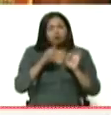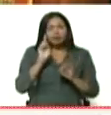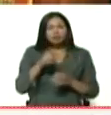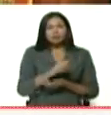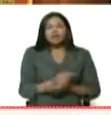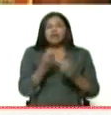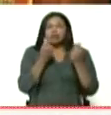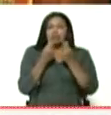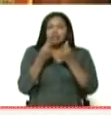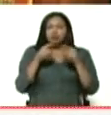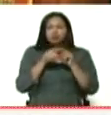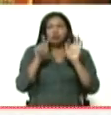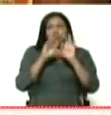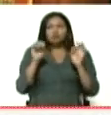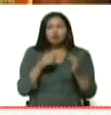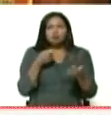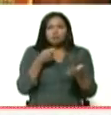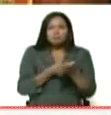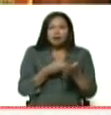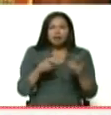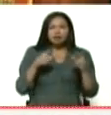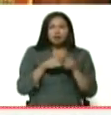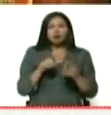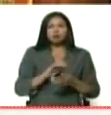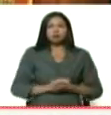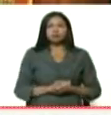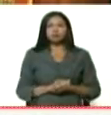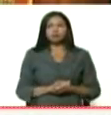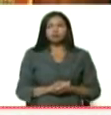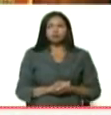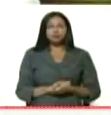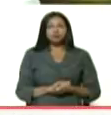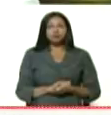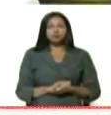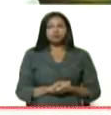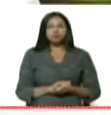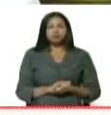dinero, como una beca, Aristóbulo,